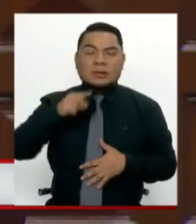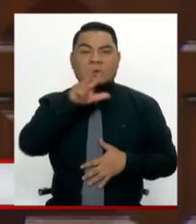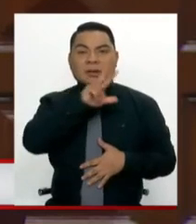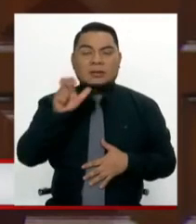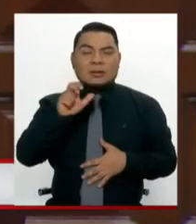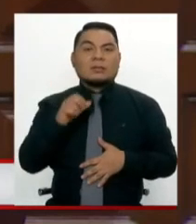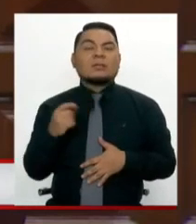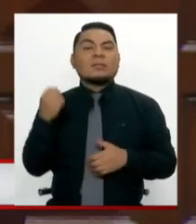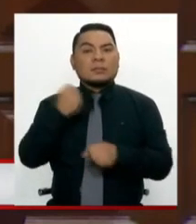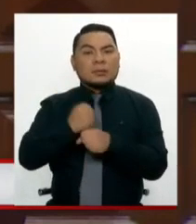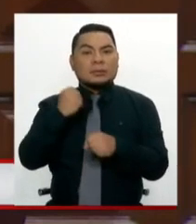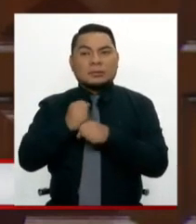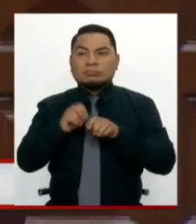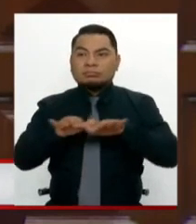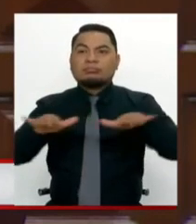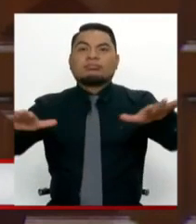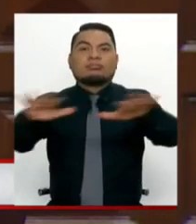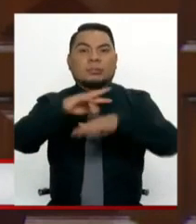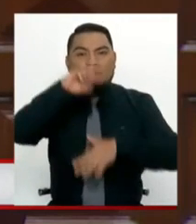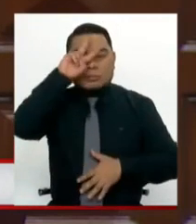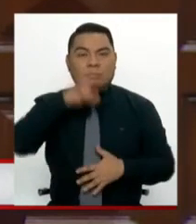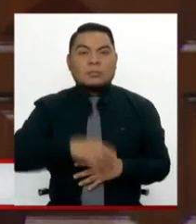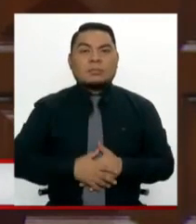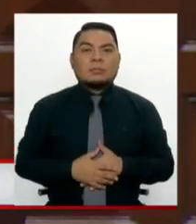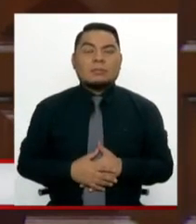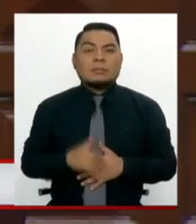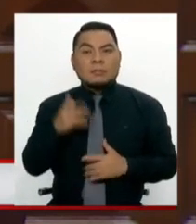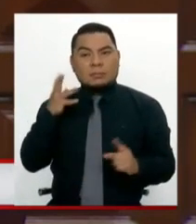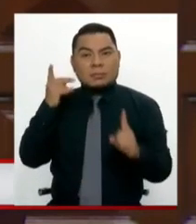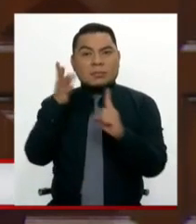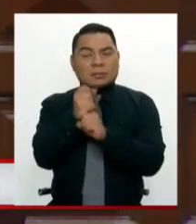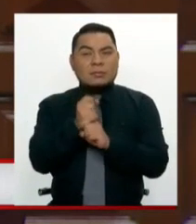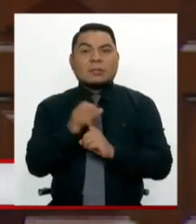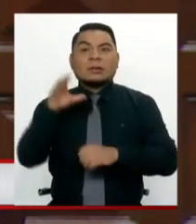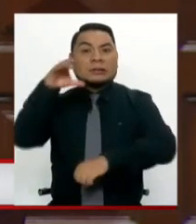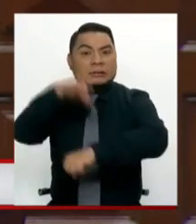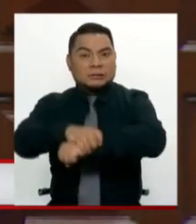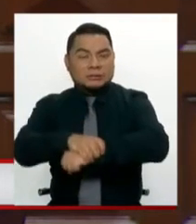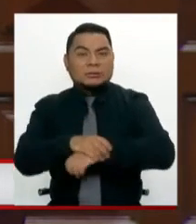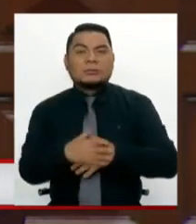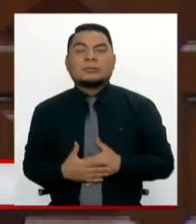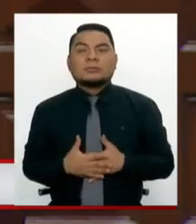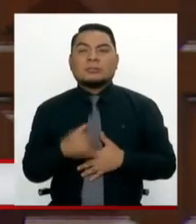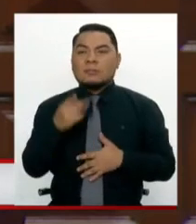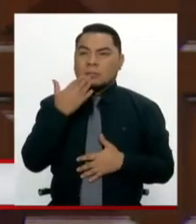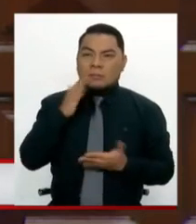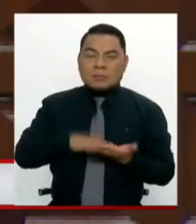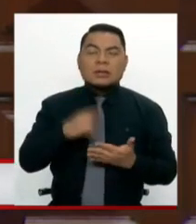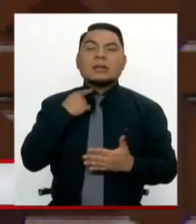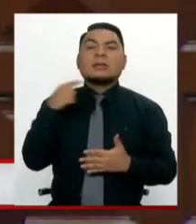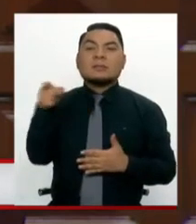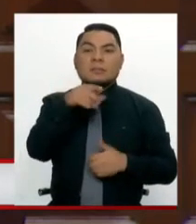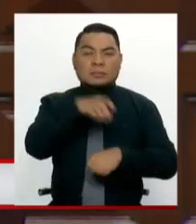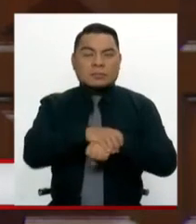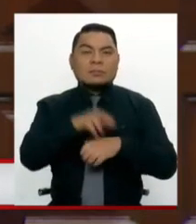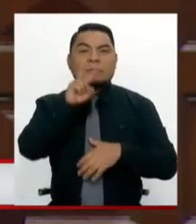762.300 operativos desplegados a nivel nacional, logrando la detención en flagrancia